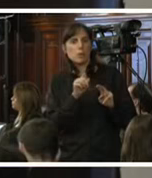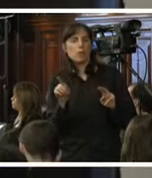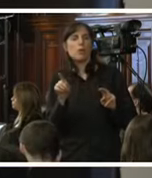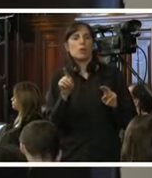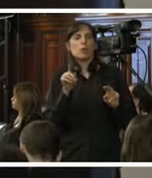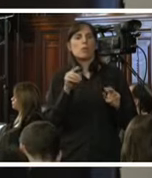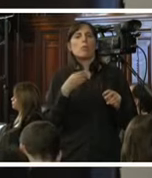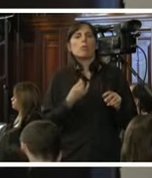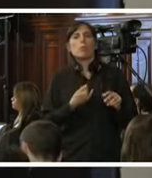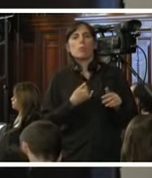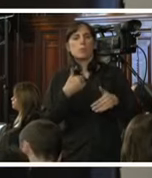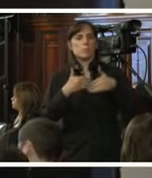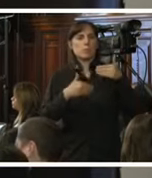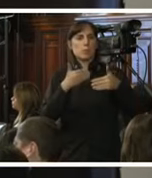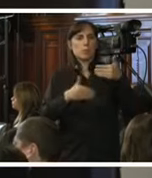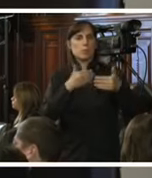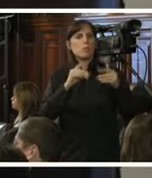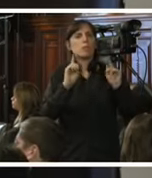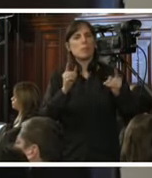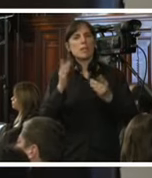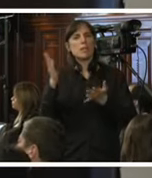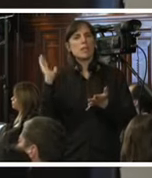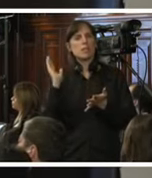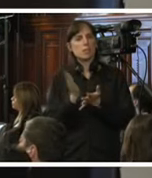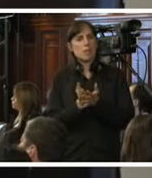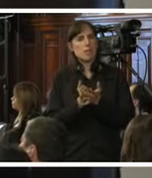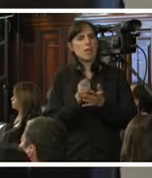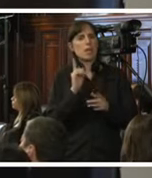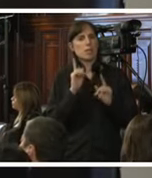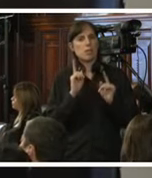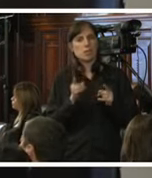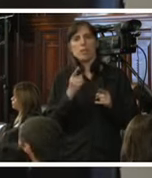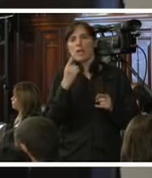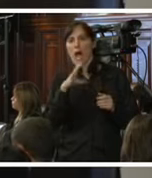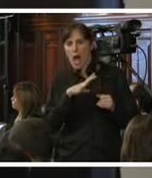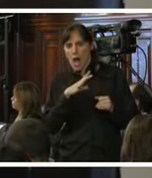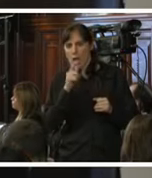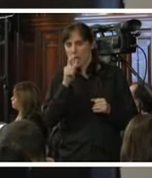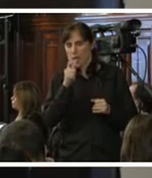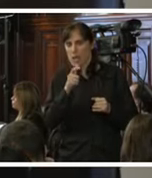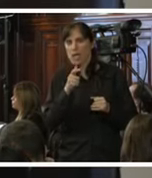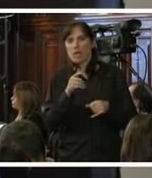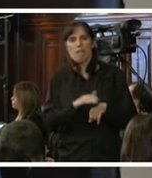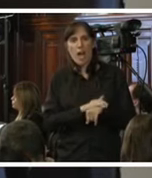procedimientos de también disciplinarios sean con base en